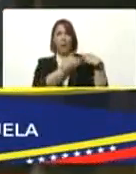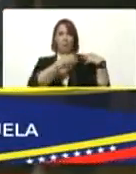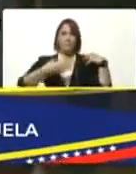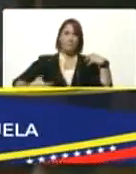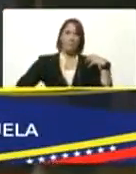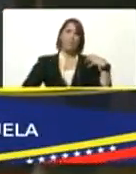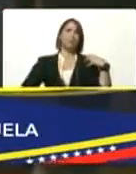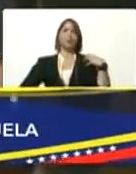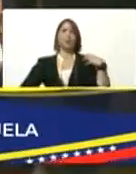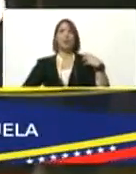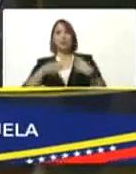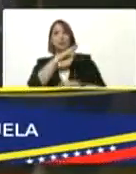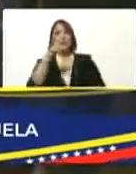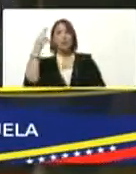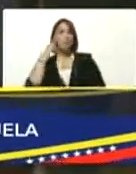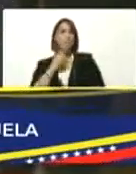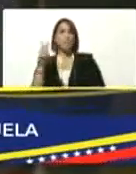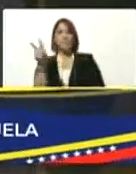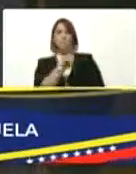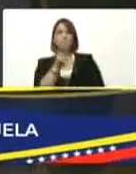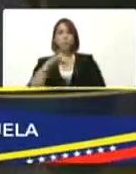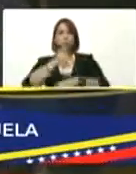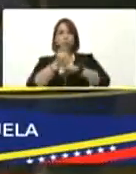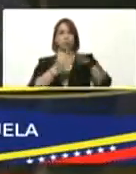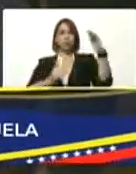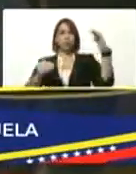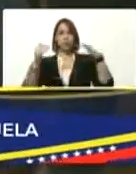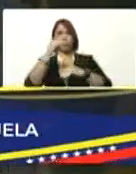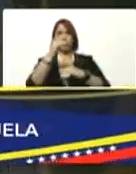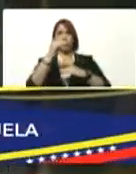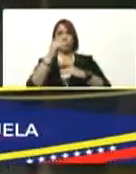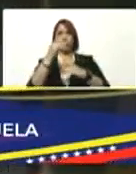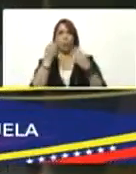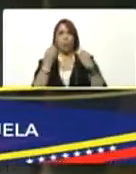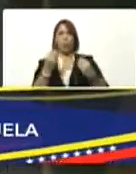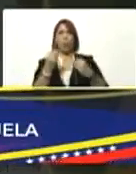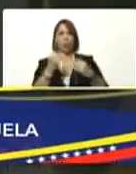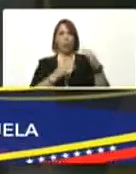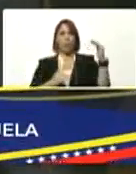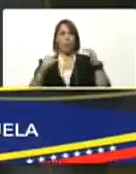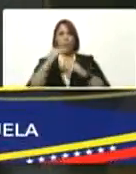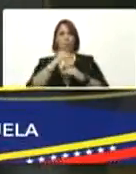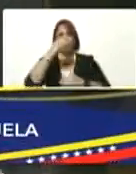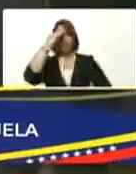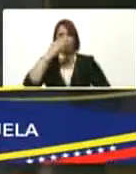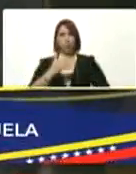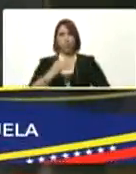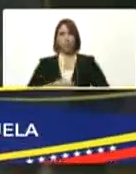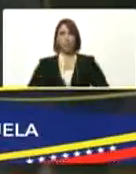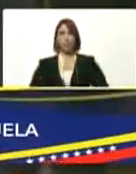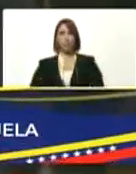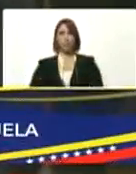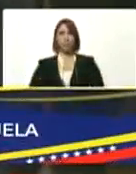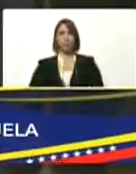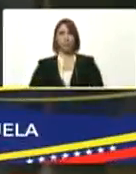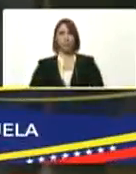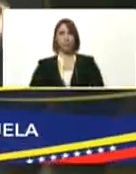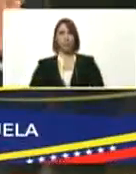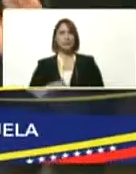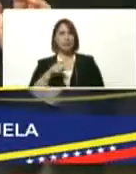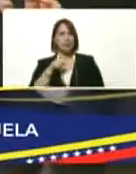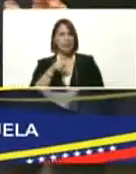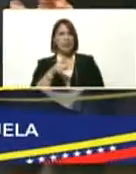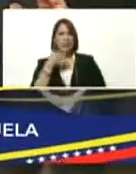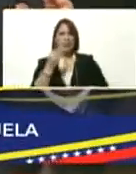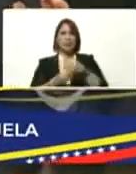República Bolivariana de Venezuela, como comandante en jefe, como comandante revolucionario. Y de allí se gestó una